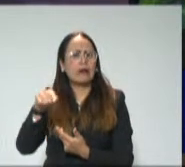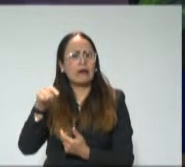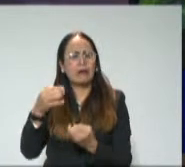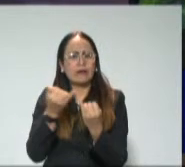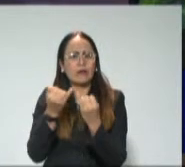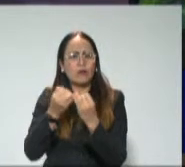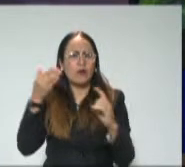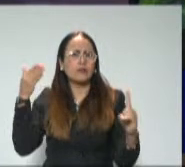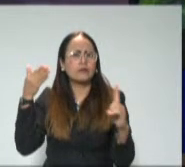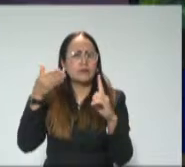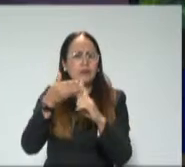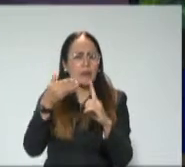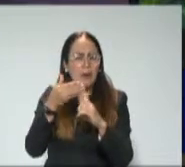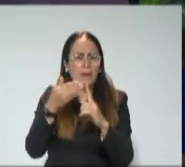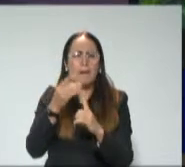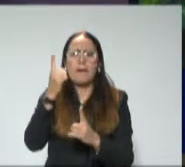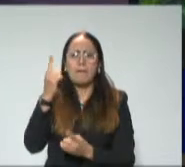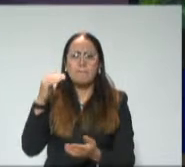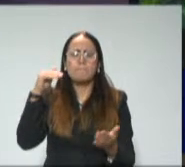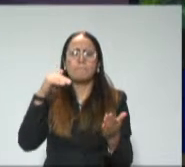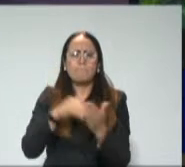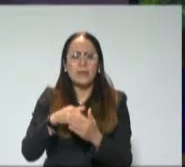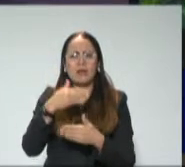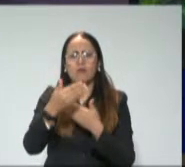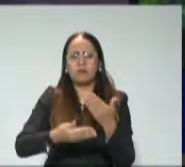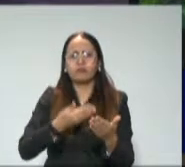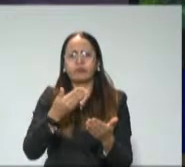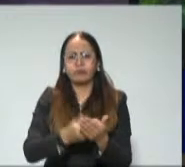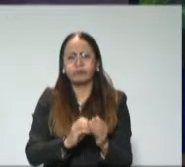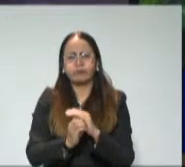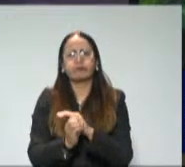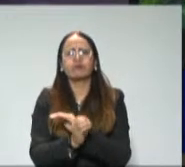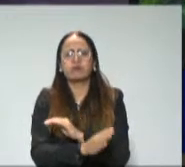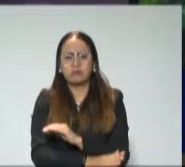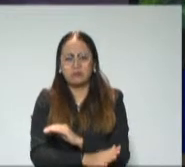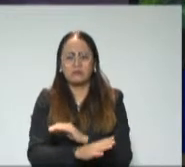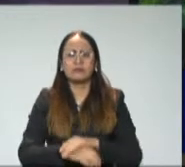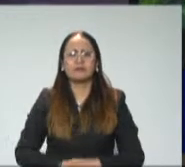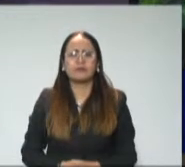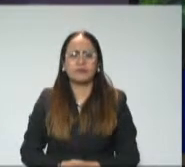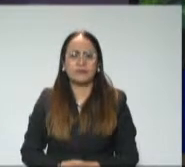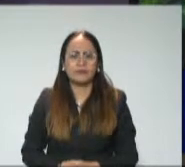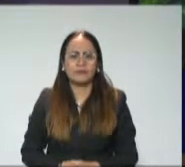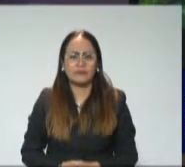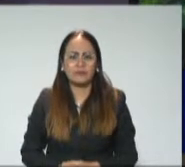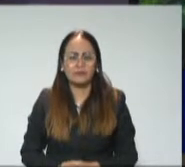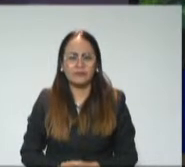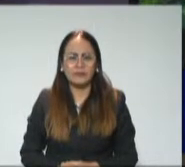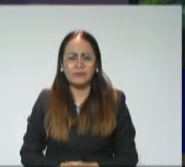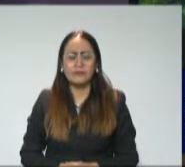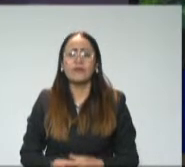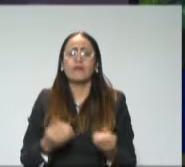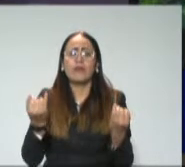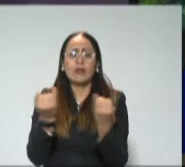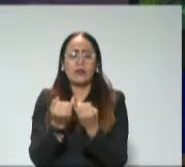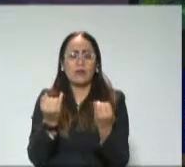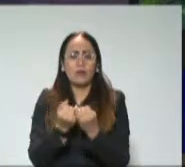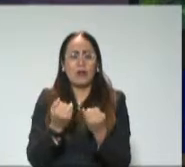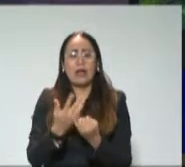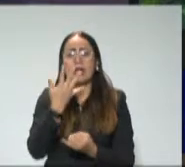las más de 1000 reservas que se se presentaron en la discusión y finalmente en este caso a las